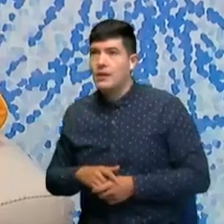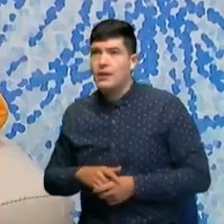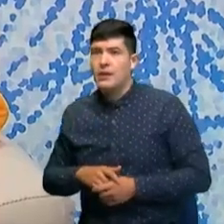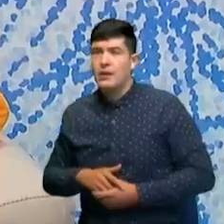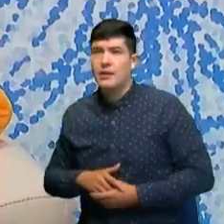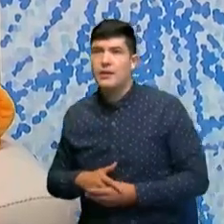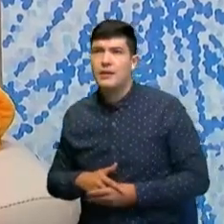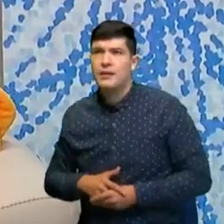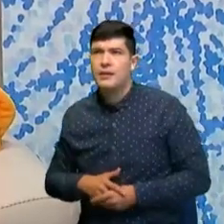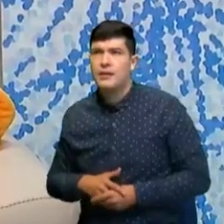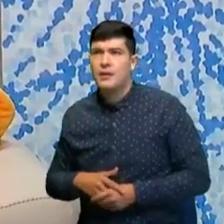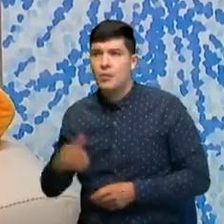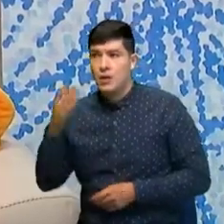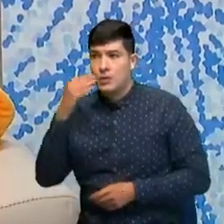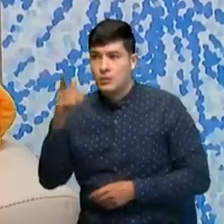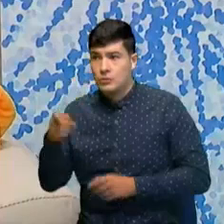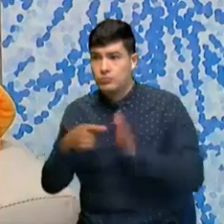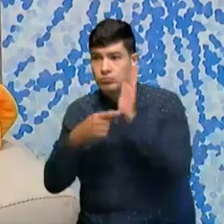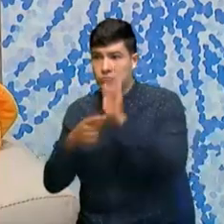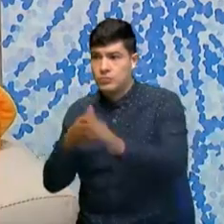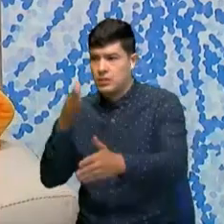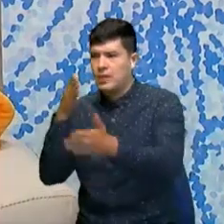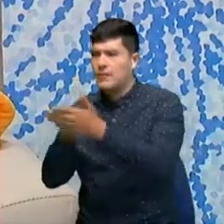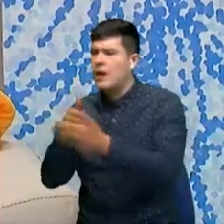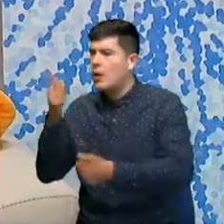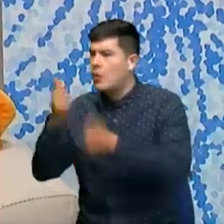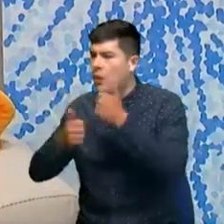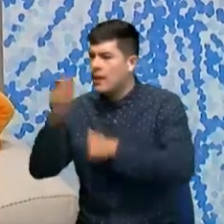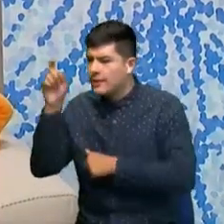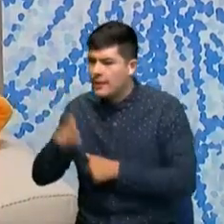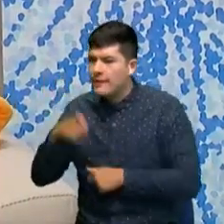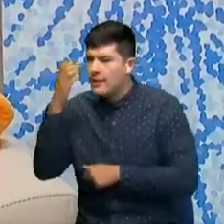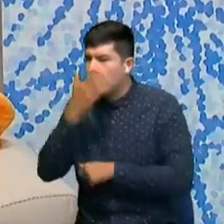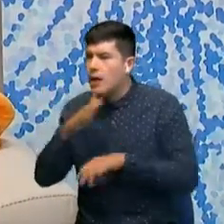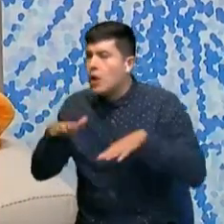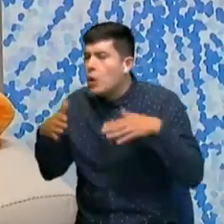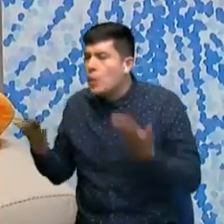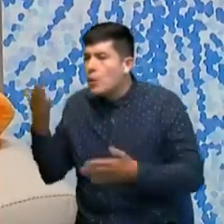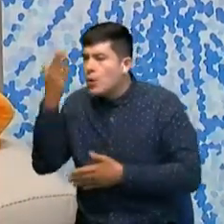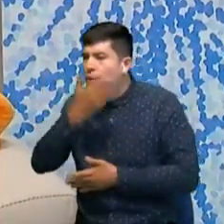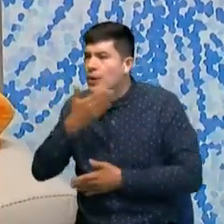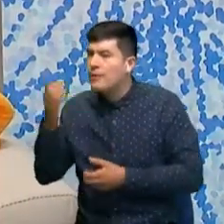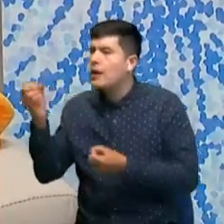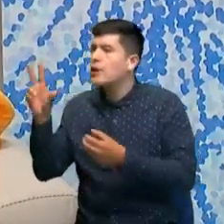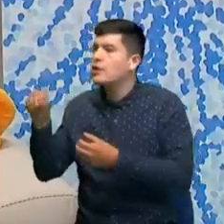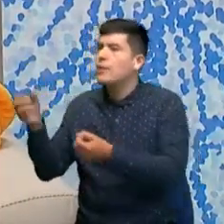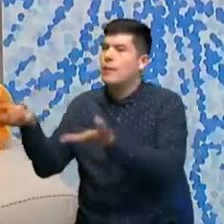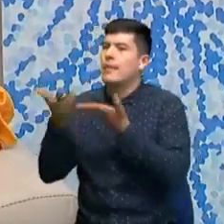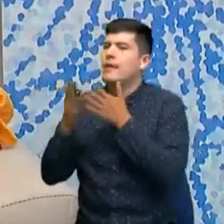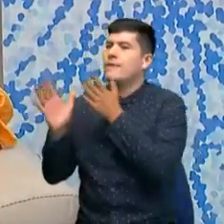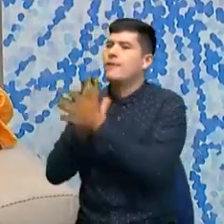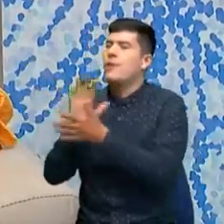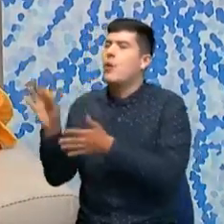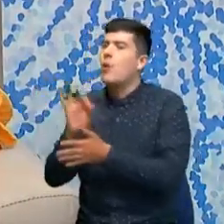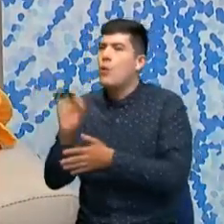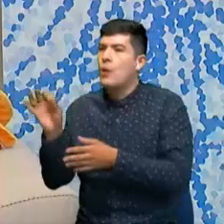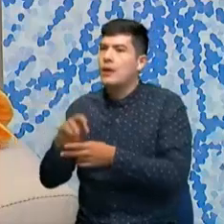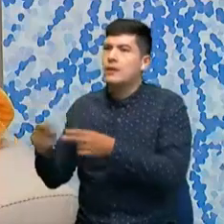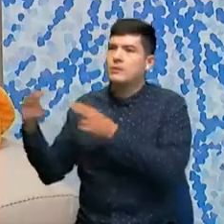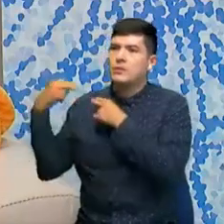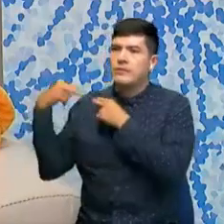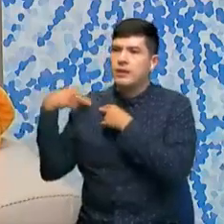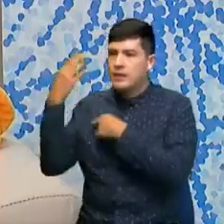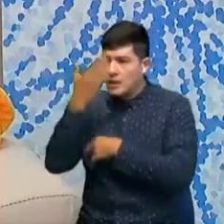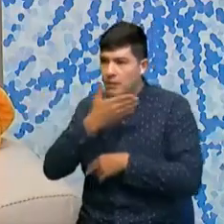presenta esta demanda, ¿qué debe probar el afiliado? ¿Cómo prueba que no le dieron la información? ¿O la carga de la